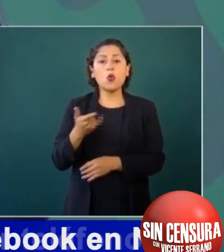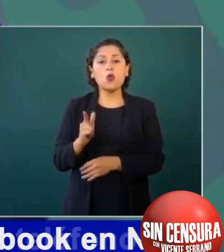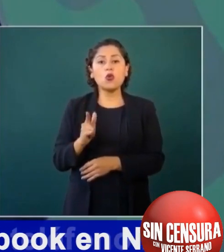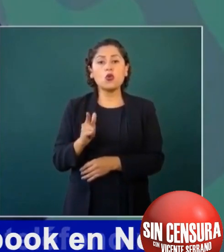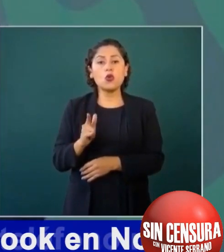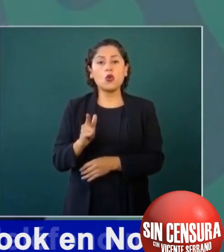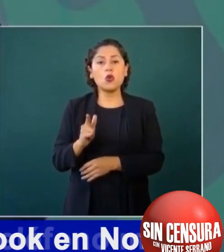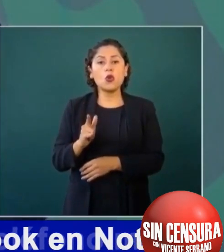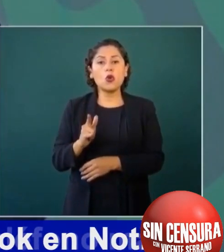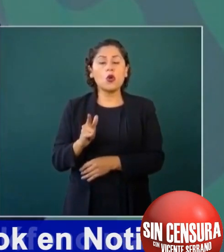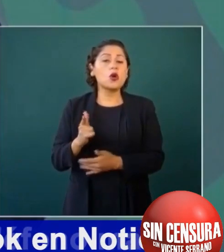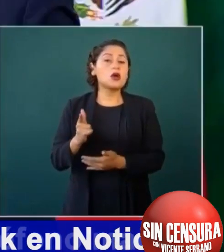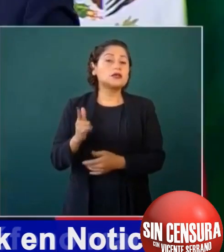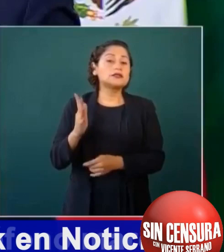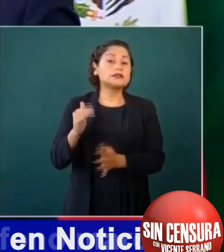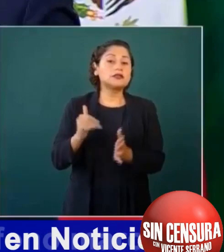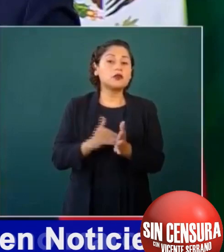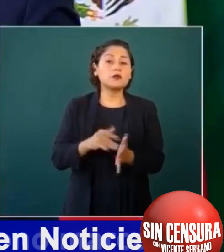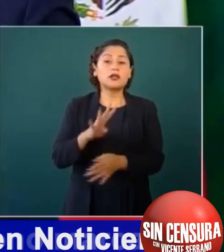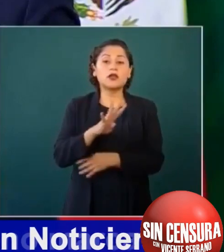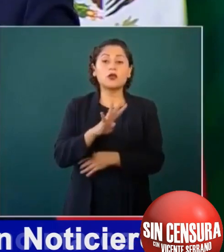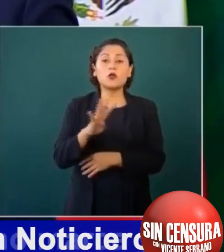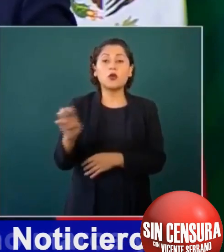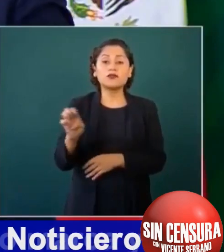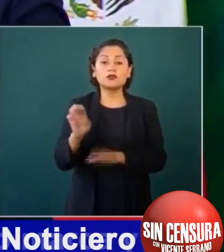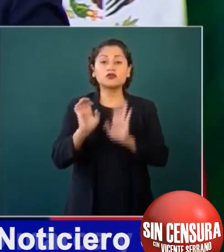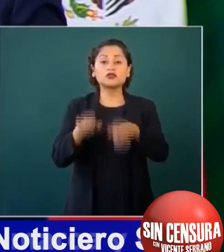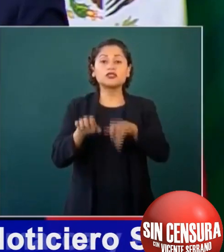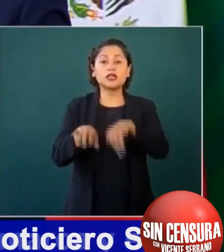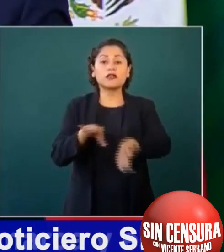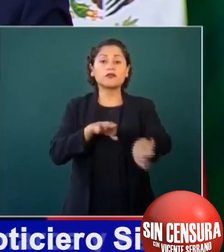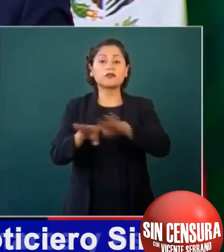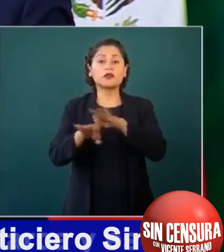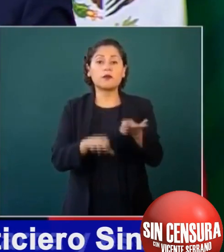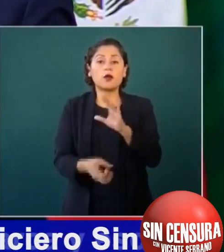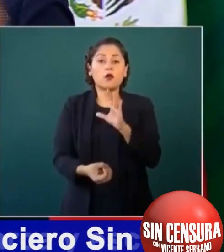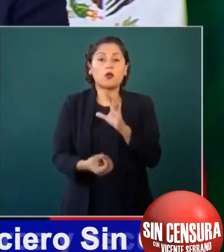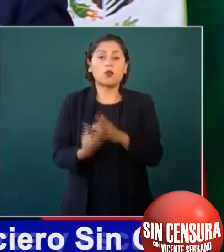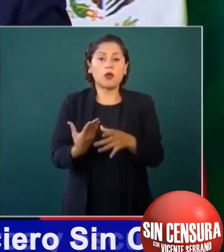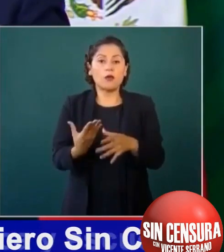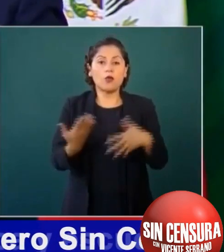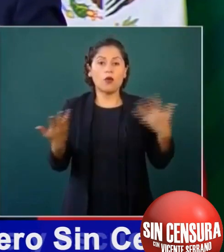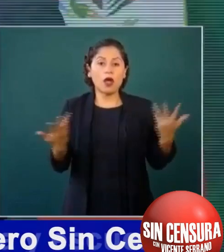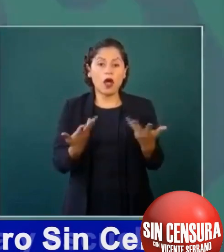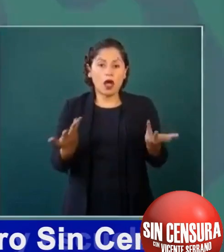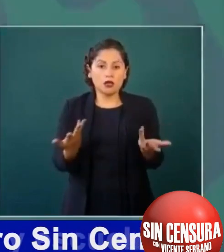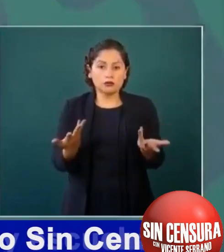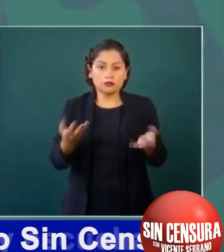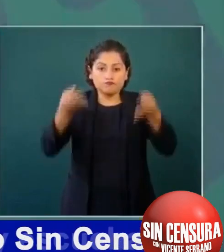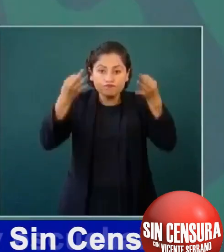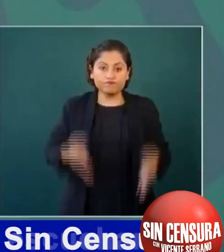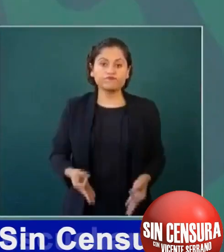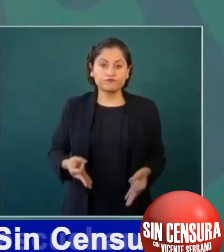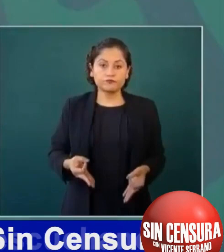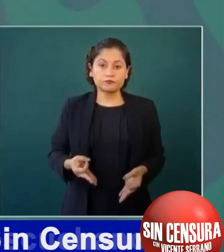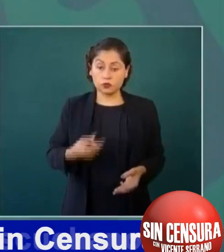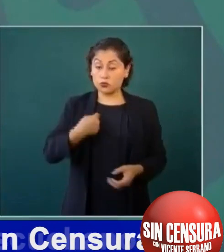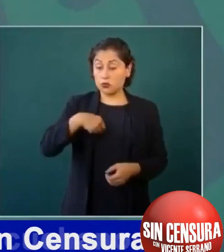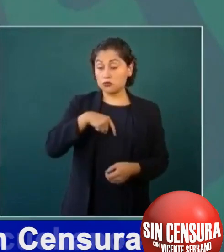5.450 nuevos empleos formales. Eso es lo que estamos generando hoy en día. Pero miren, si me